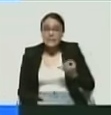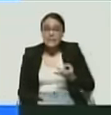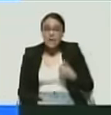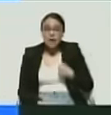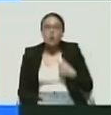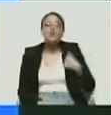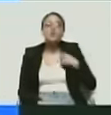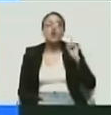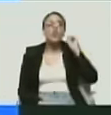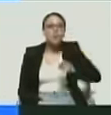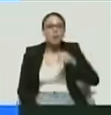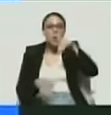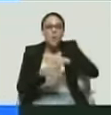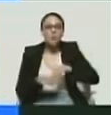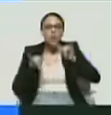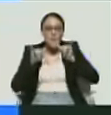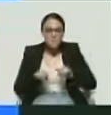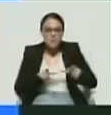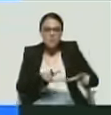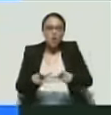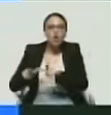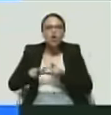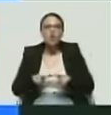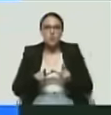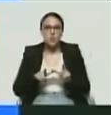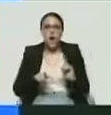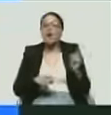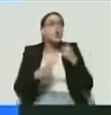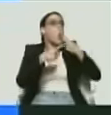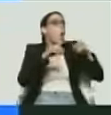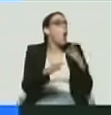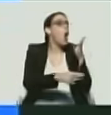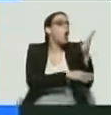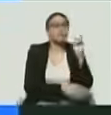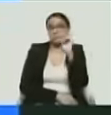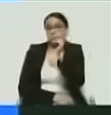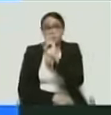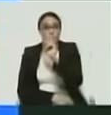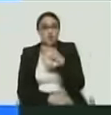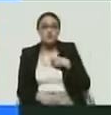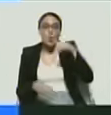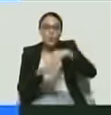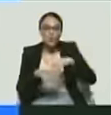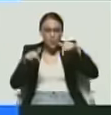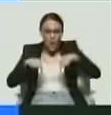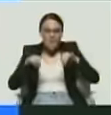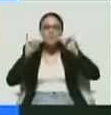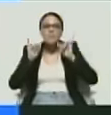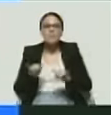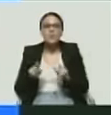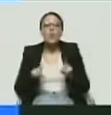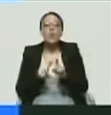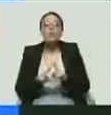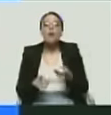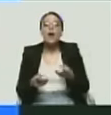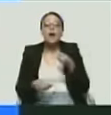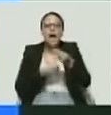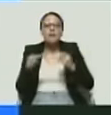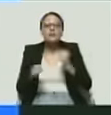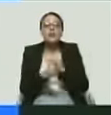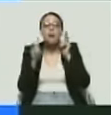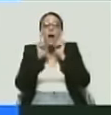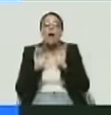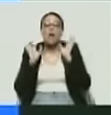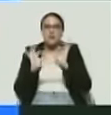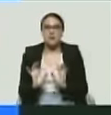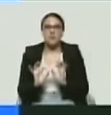empiecen a sembrar violentos en centros de votación, en sectores populares? Creo que esa era la intención. Y